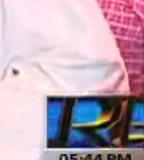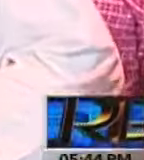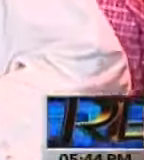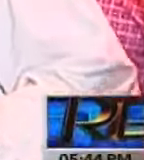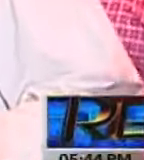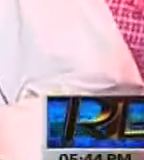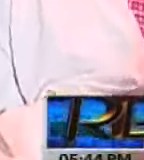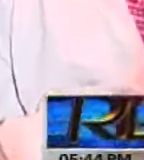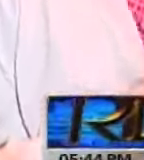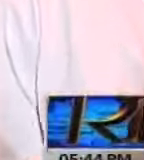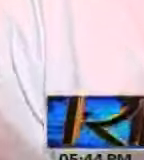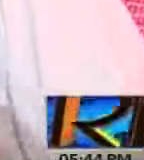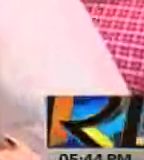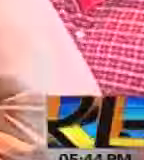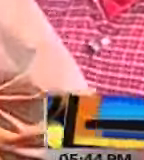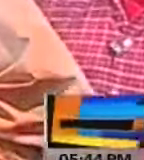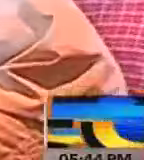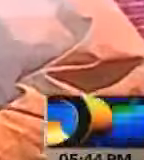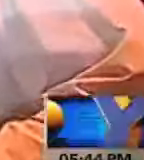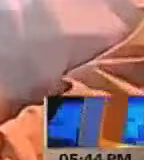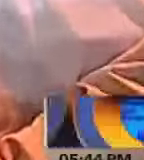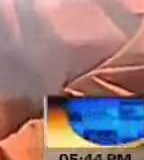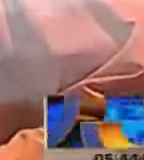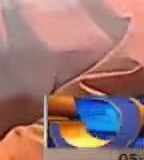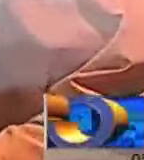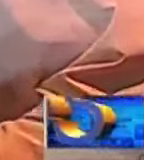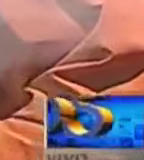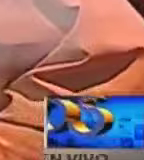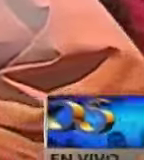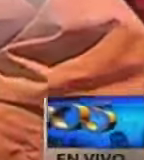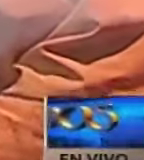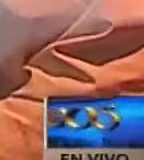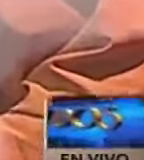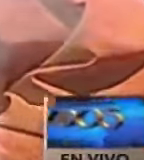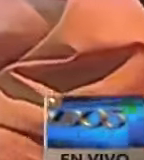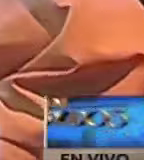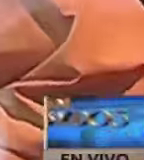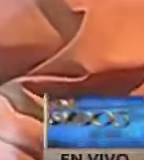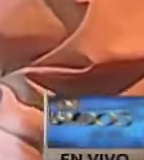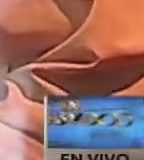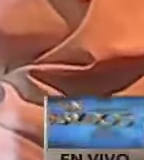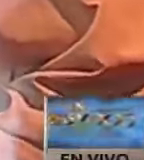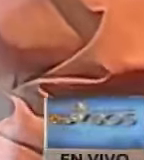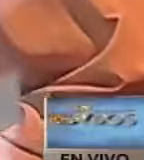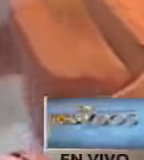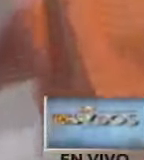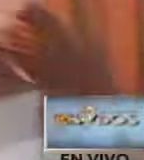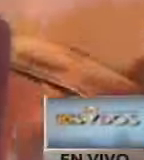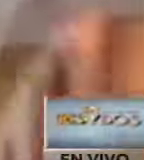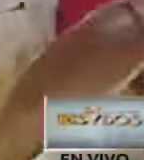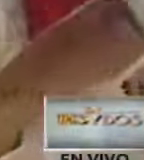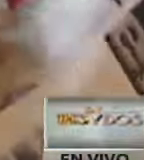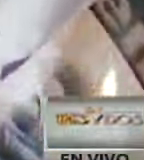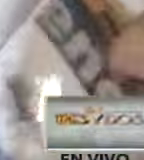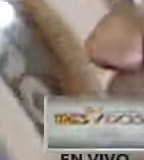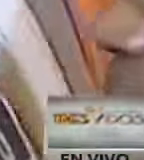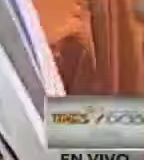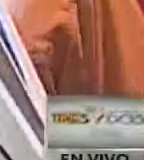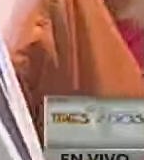conversatorios, donde han estado evaluando sus aportes, sus producciones, cuáles son los rubros